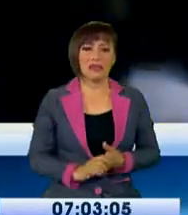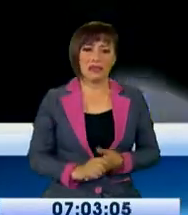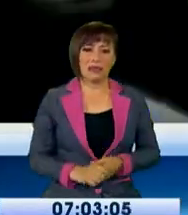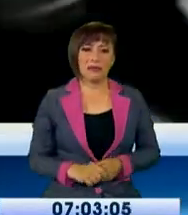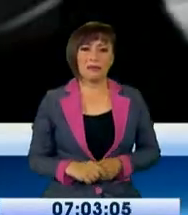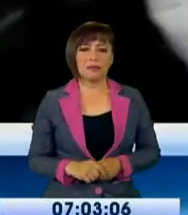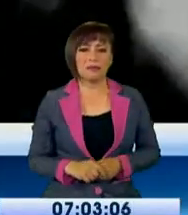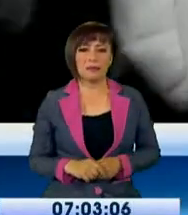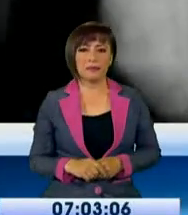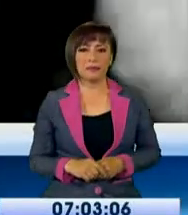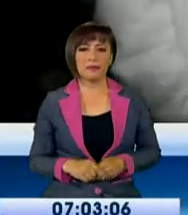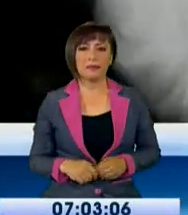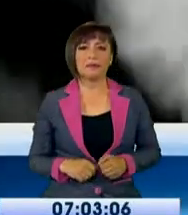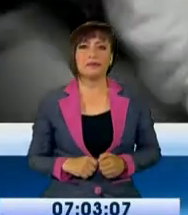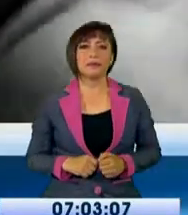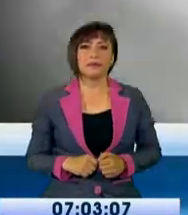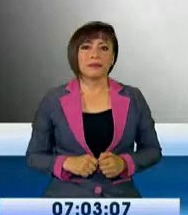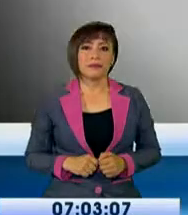las consecuencias.